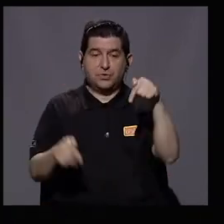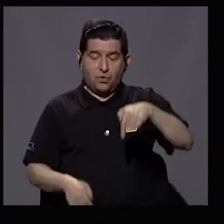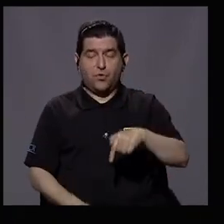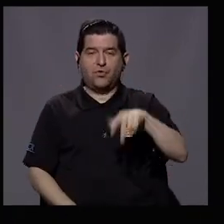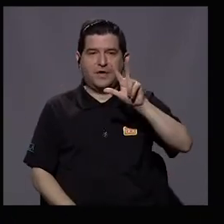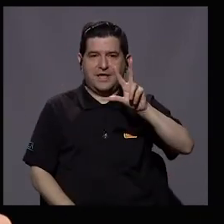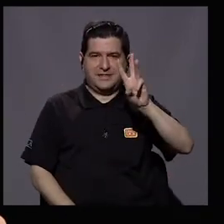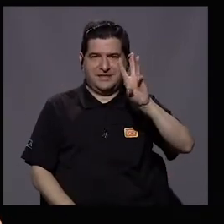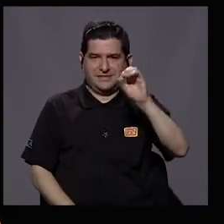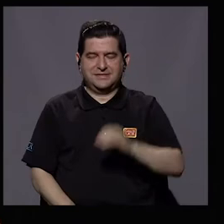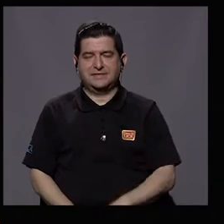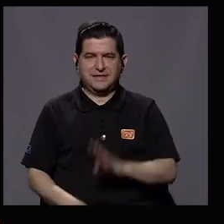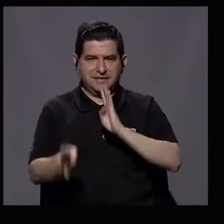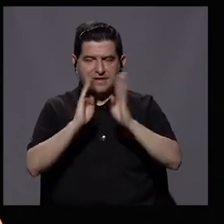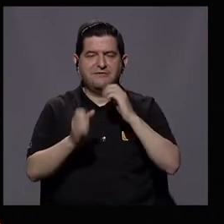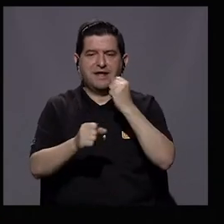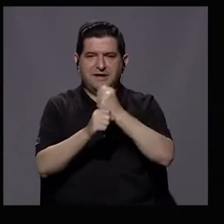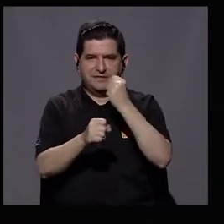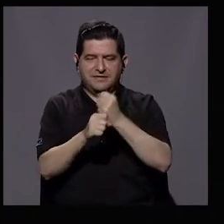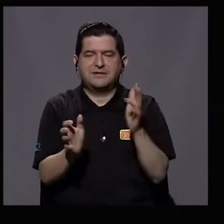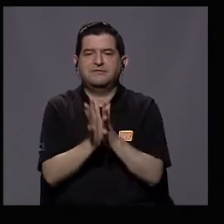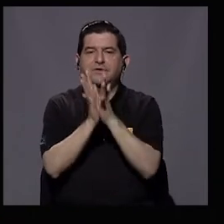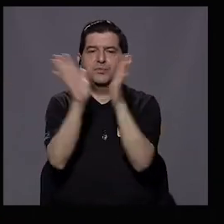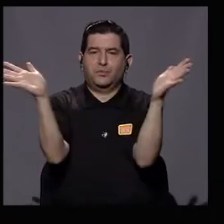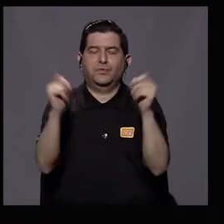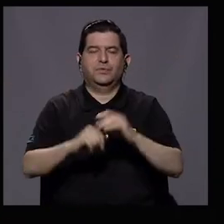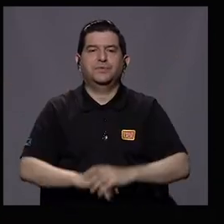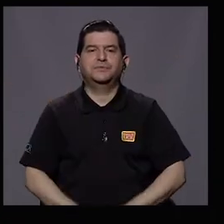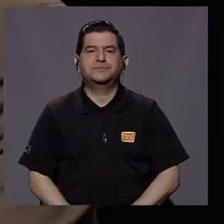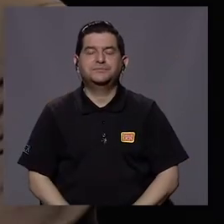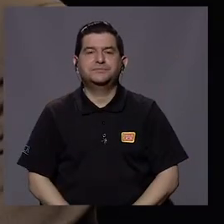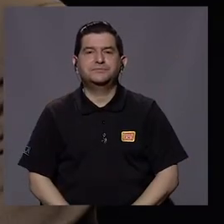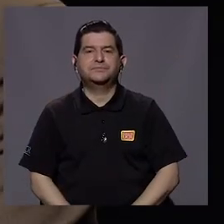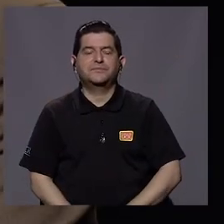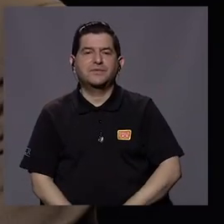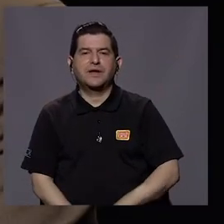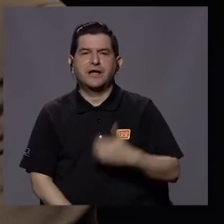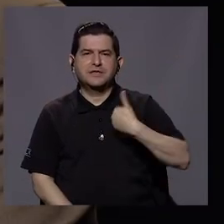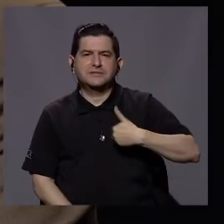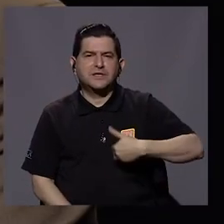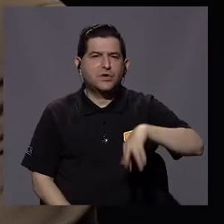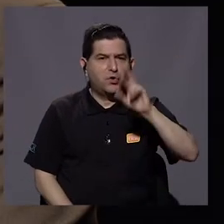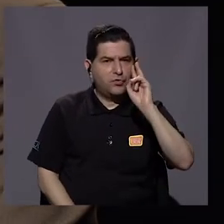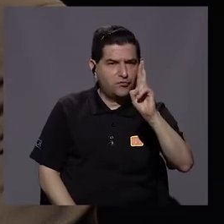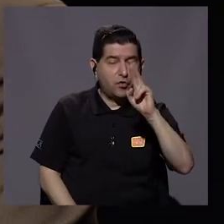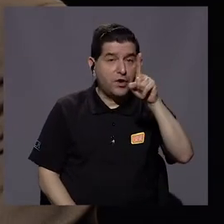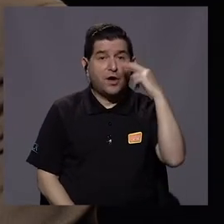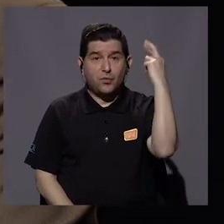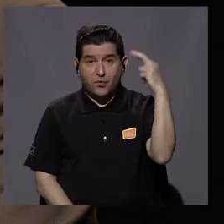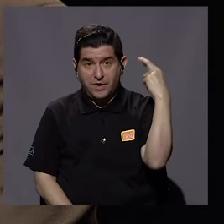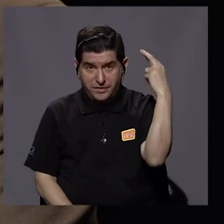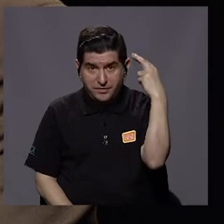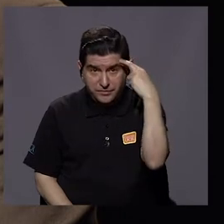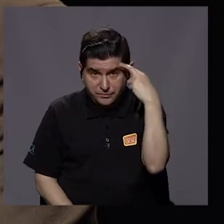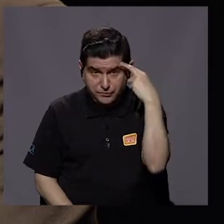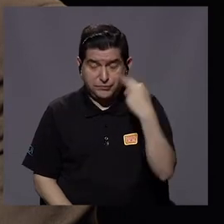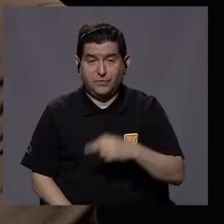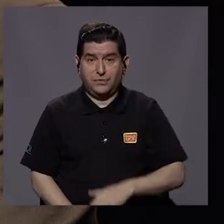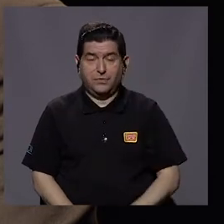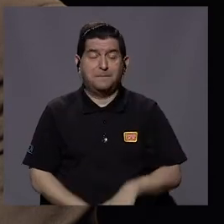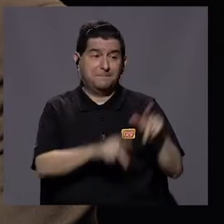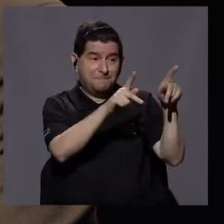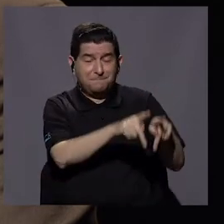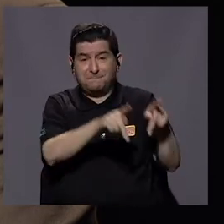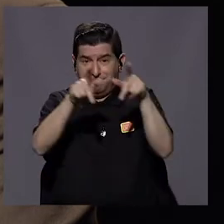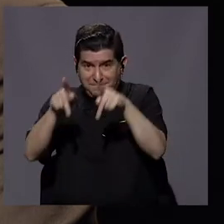una conversación sobre el tema del empleo público. Don Ronald, una de las razones por las que